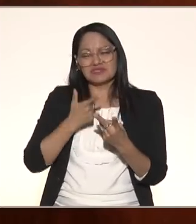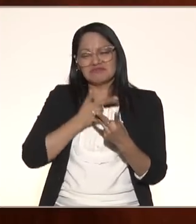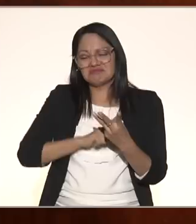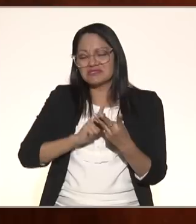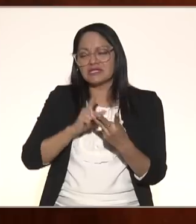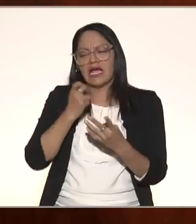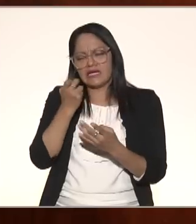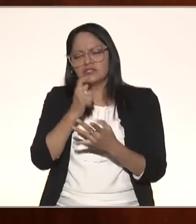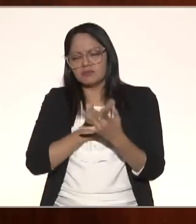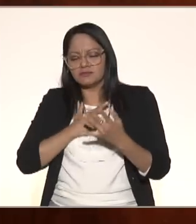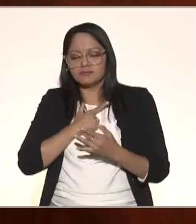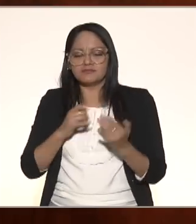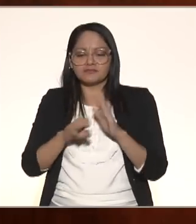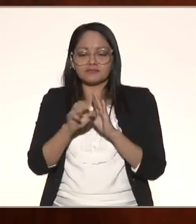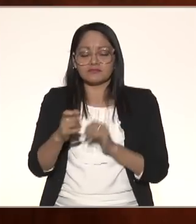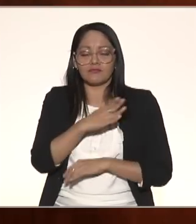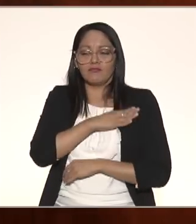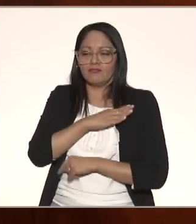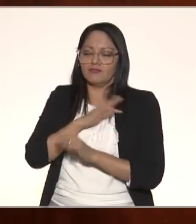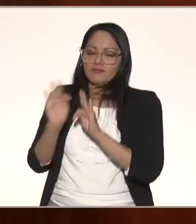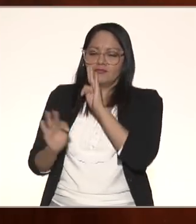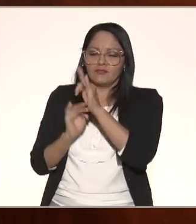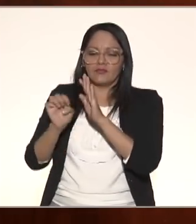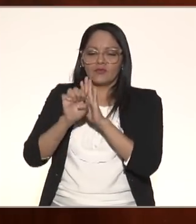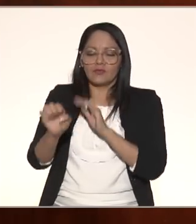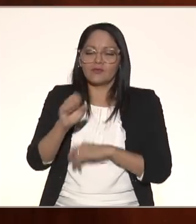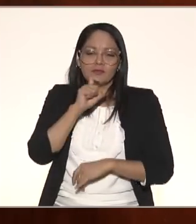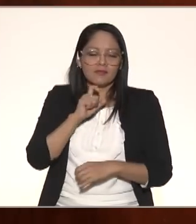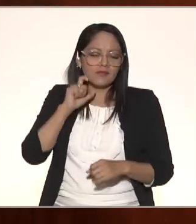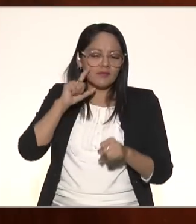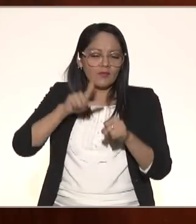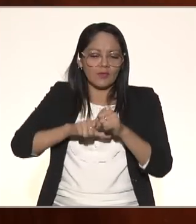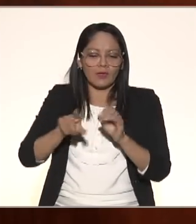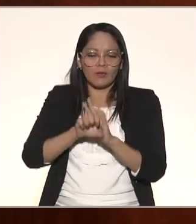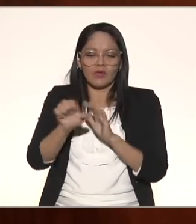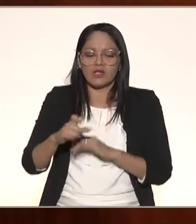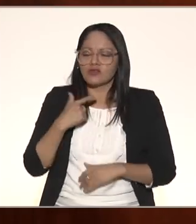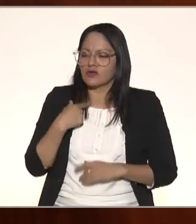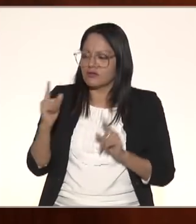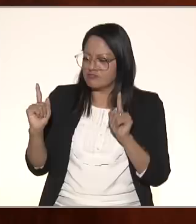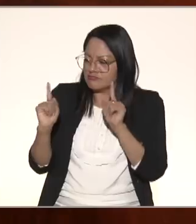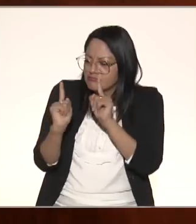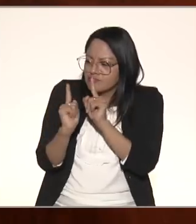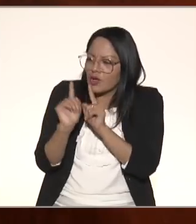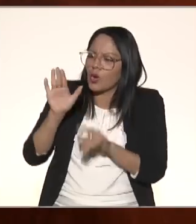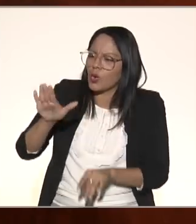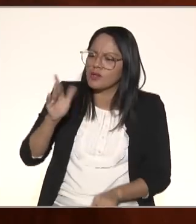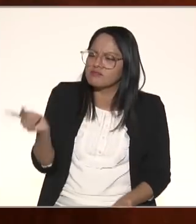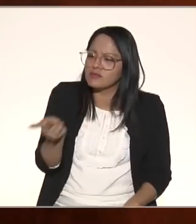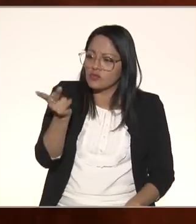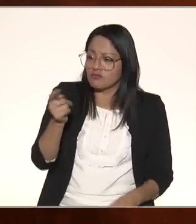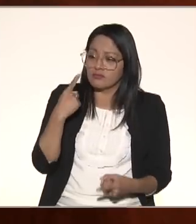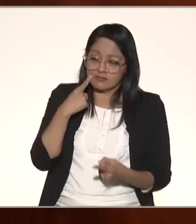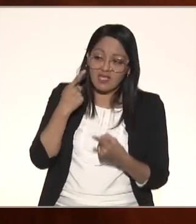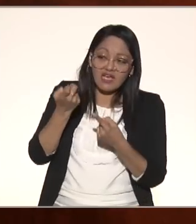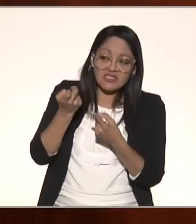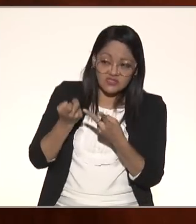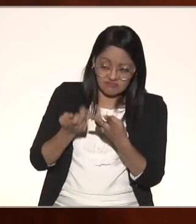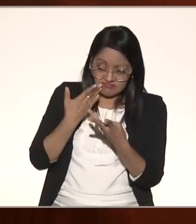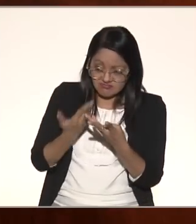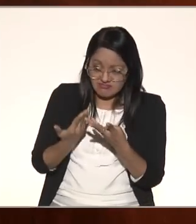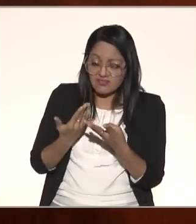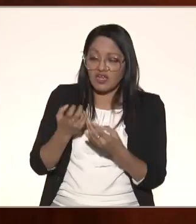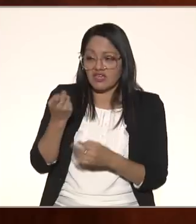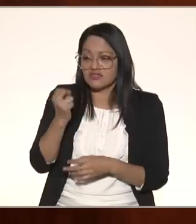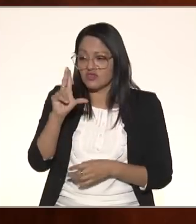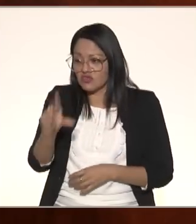ser generoso por ejemplo en la sexualidad es poderme acercar y preguntarte oye esto sí esto no a